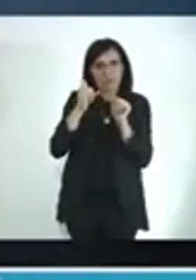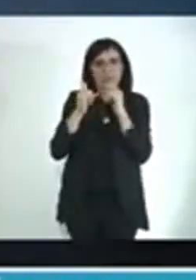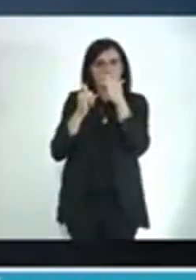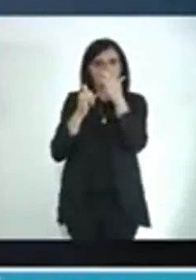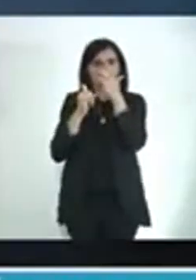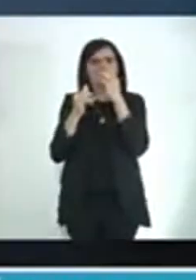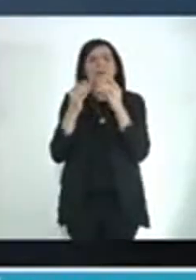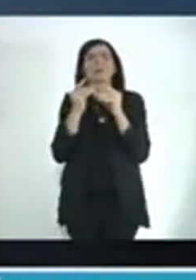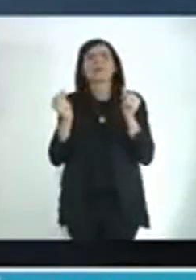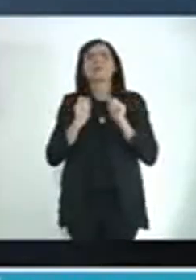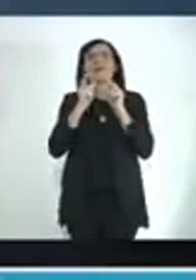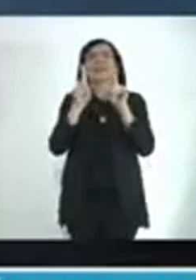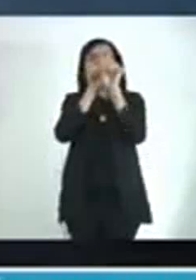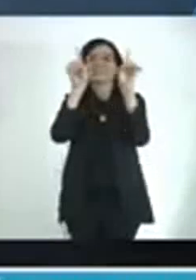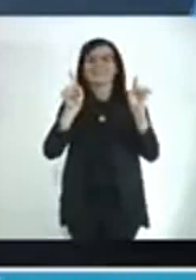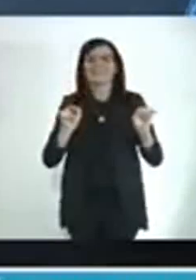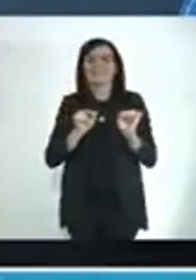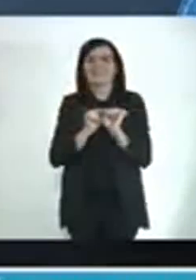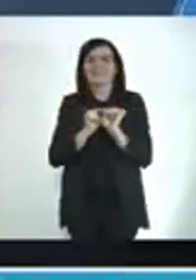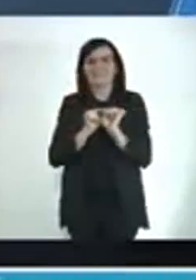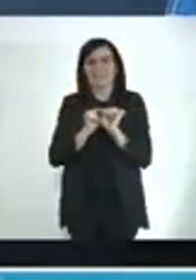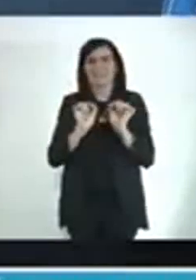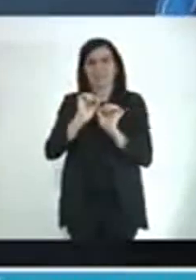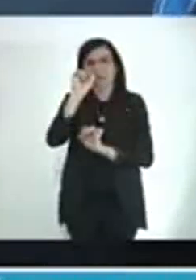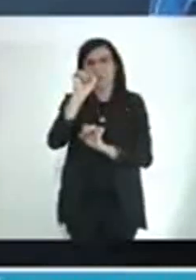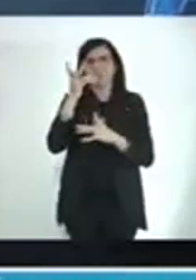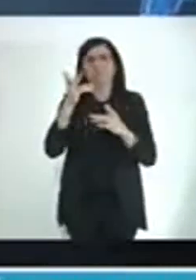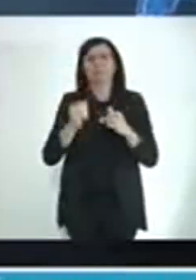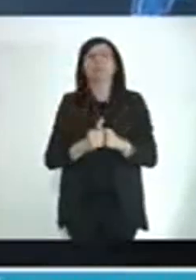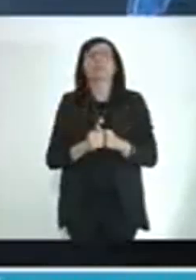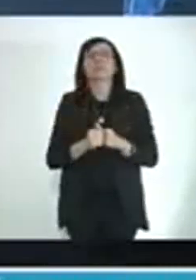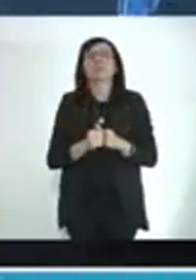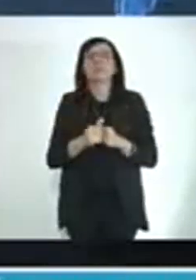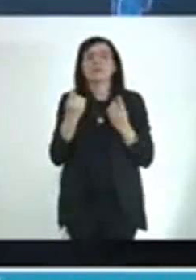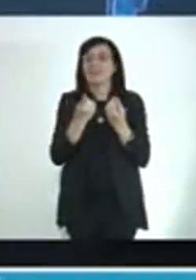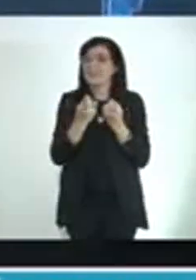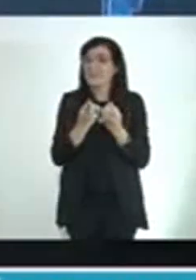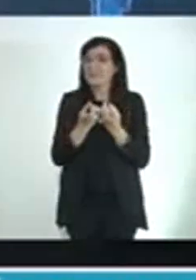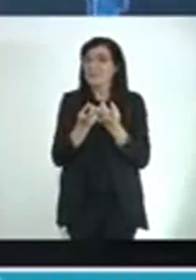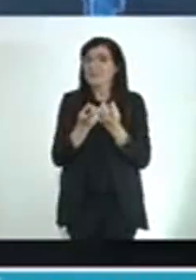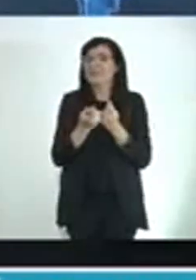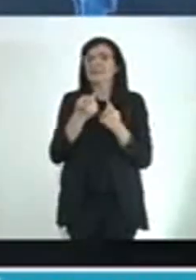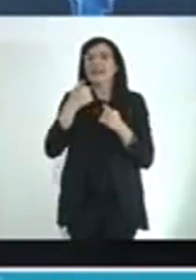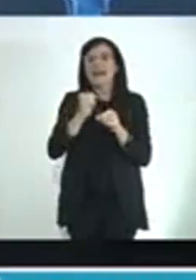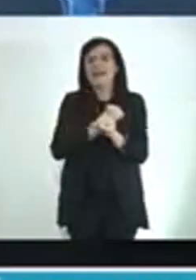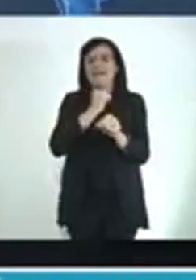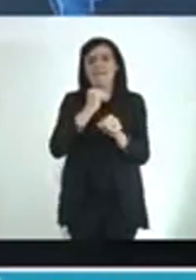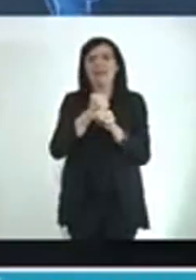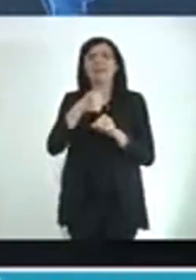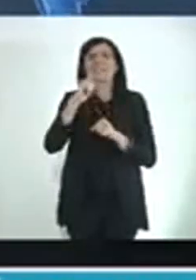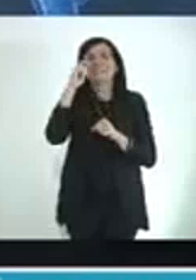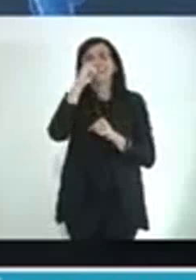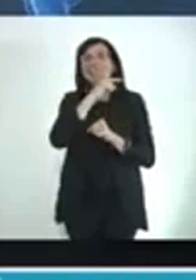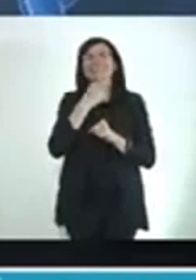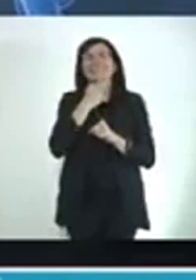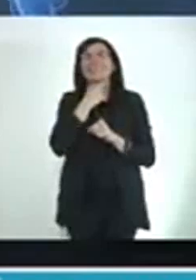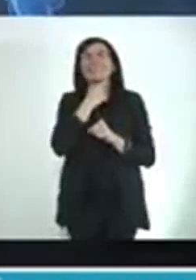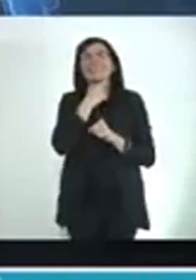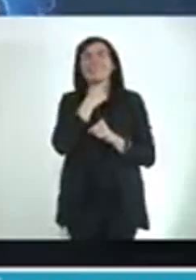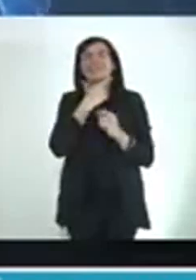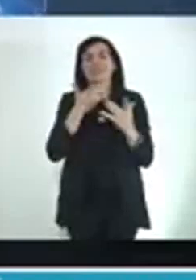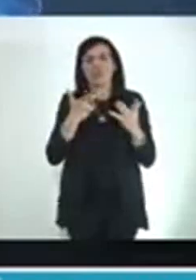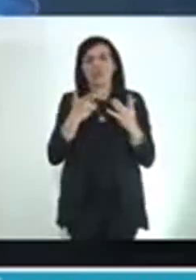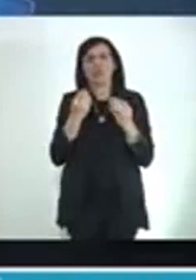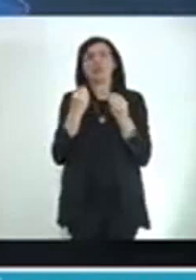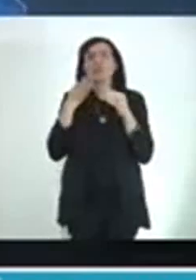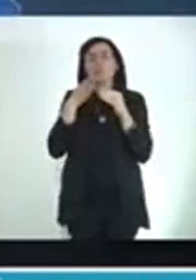tener la certificación correspondiente, ¿no? Exacto, recuerden que van a tener tiempo hasta el 7 de agosto